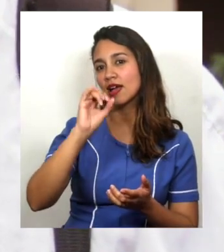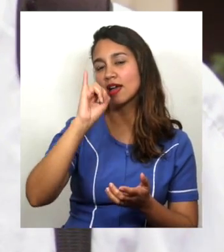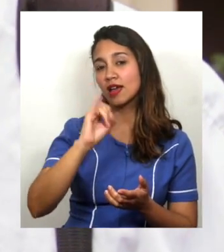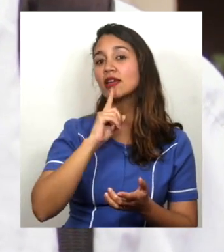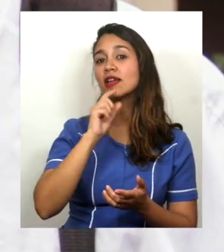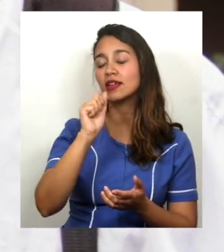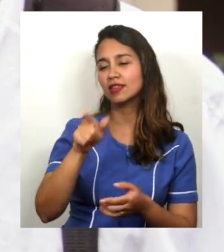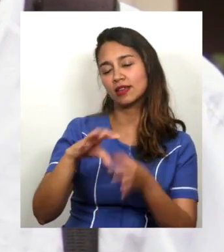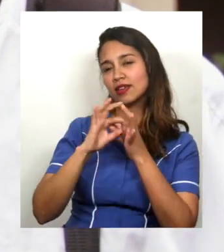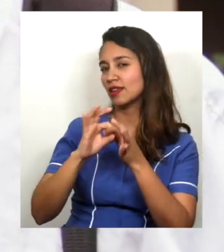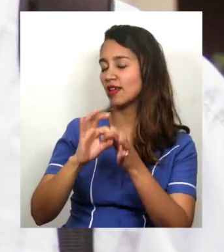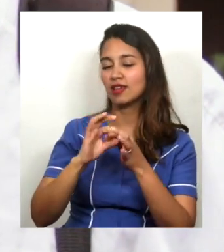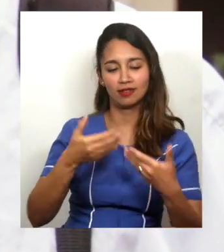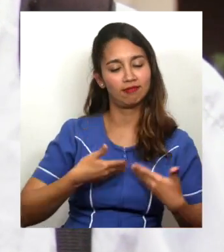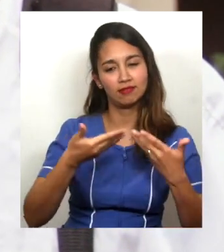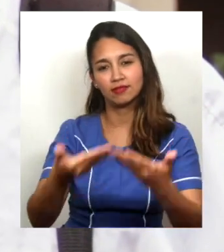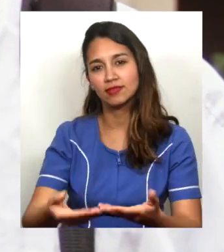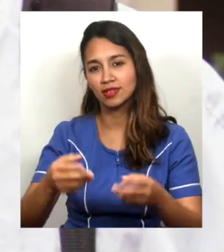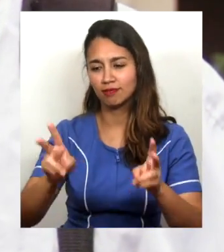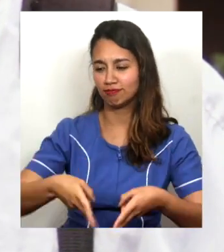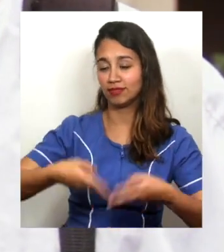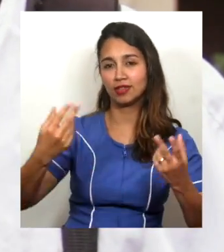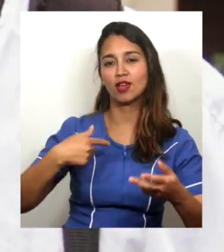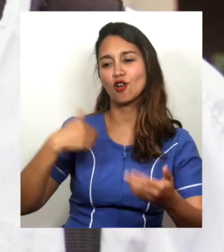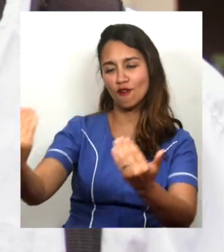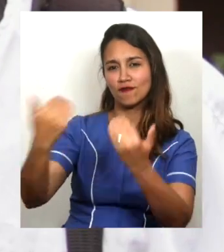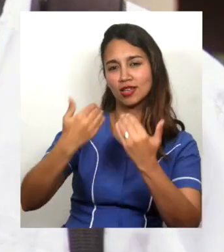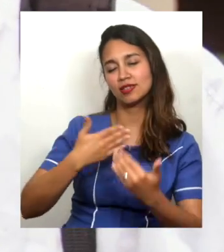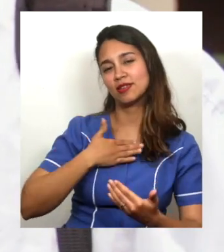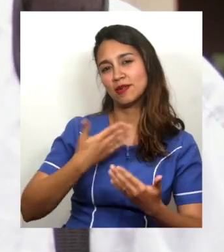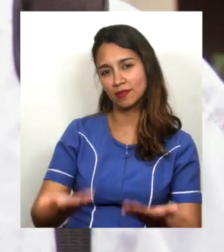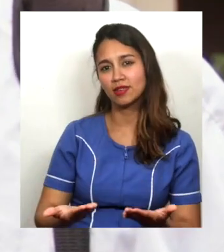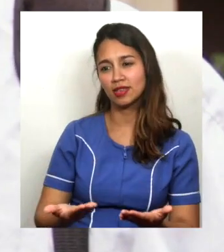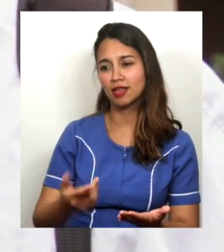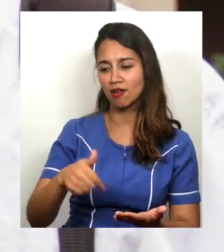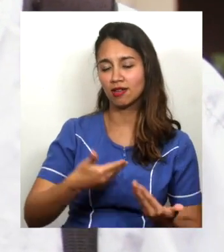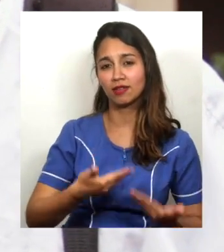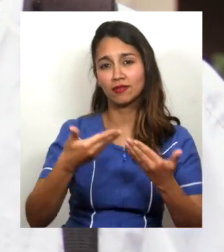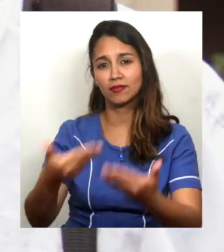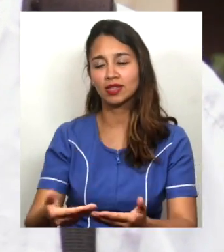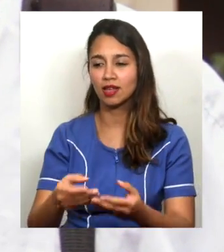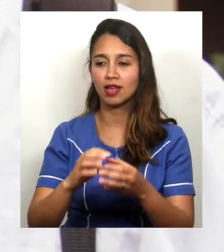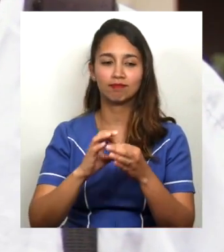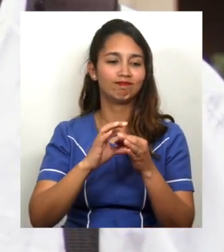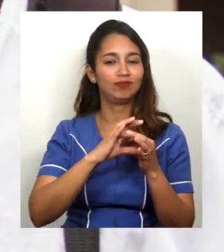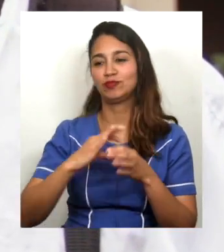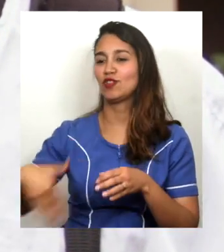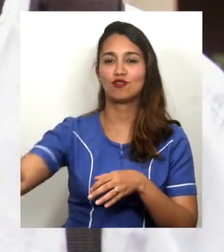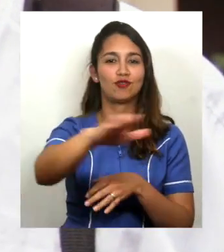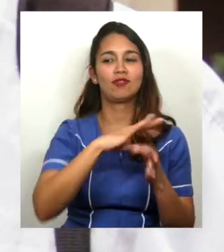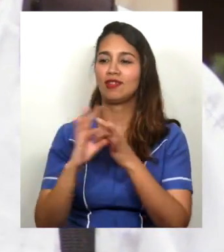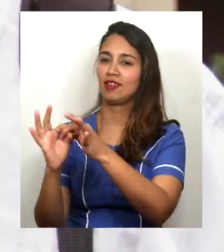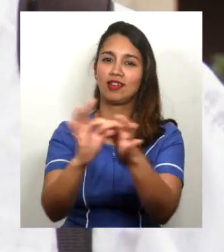Margarita Enríquez. Le doy muchas gracias a ella por dejarme entrar acá, por confiar en mí y darme esta